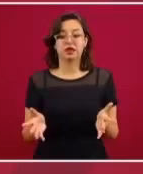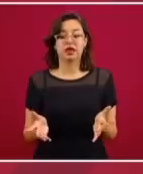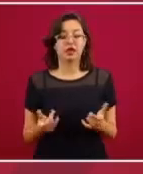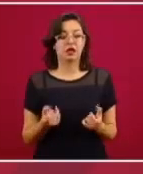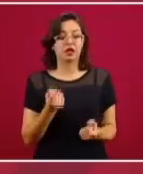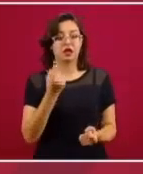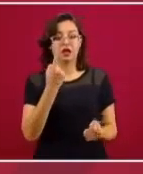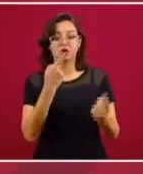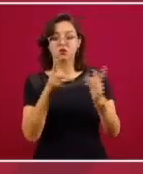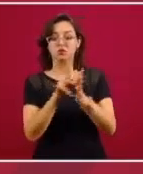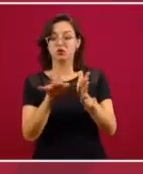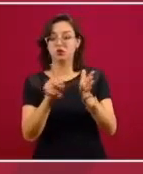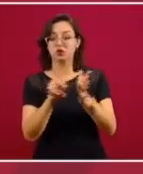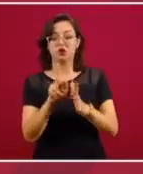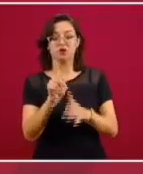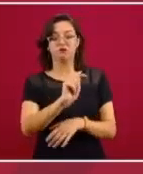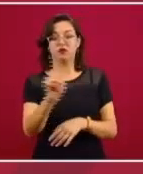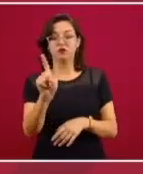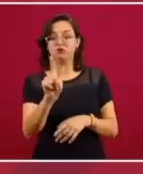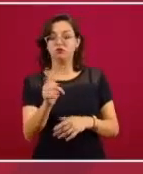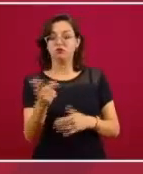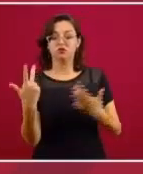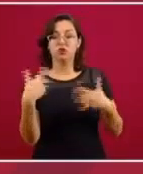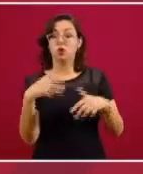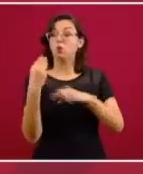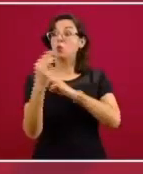editoriales en periódicos famosos del mundo,